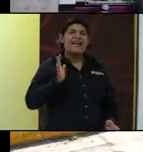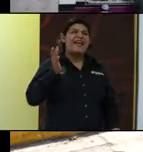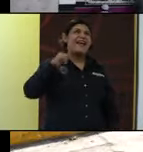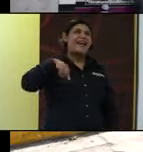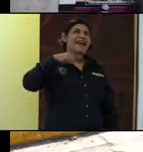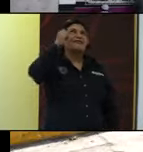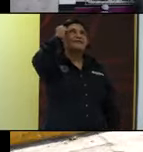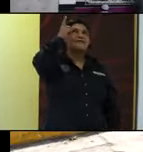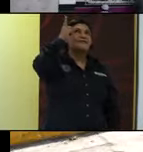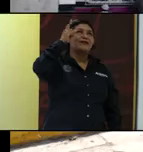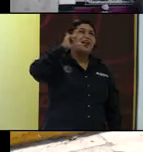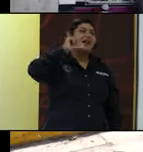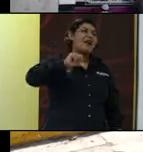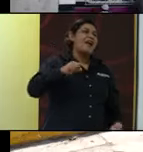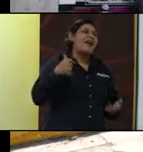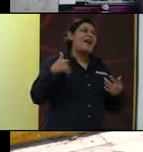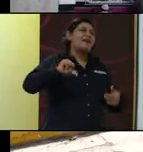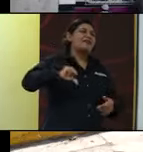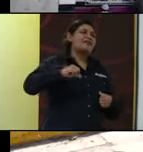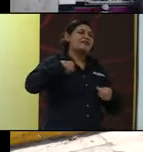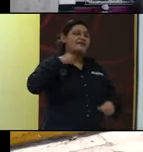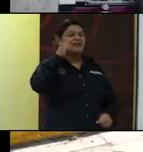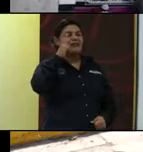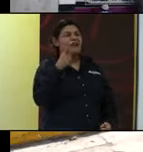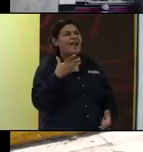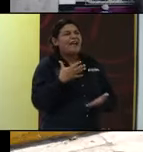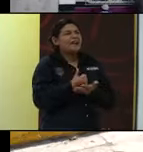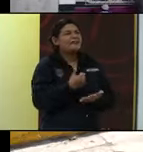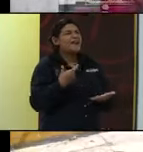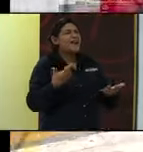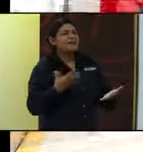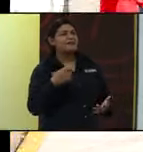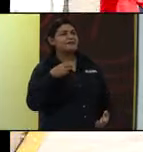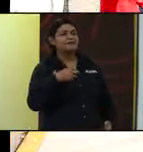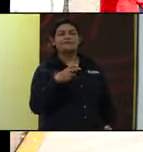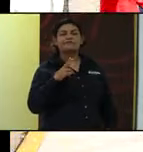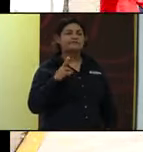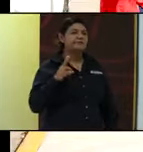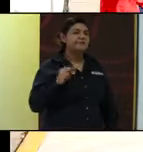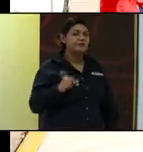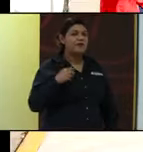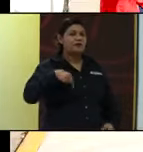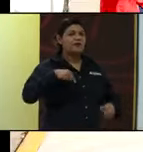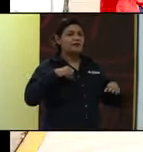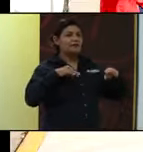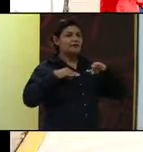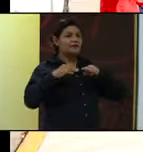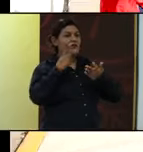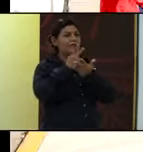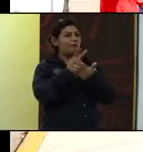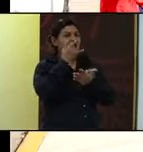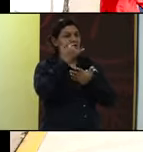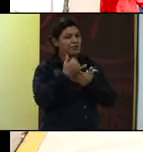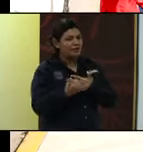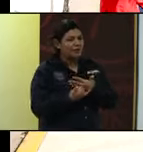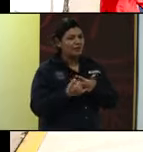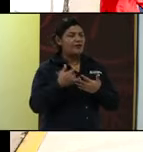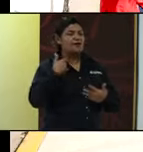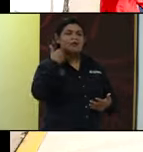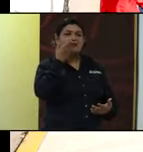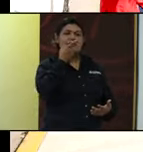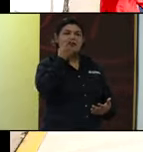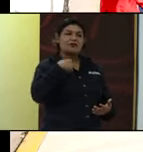ocurrió! ¡Ay, como que hoy amanecí con ganas de hacer esto! ¡No! Estamos trabajando con proyectos. Y quiero decirles